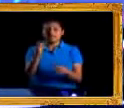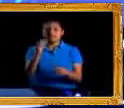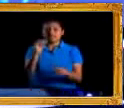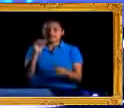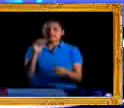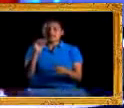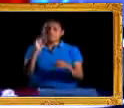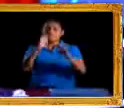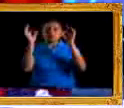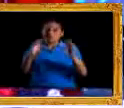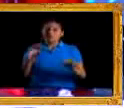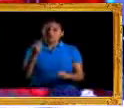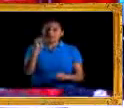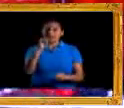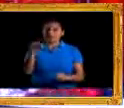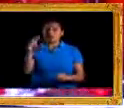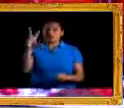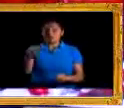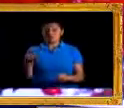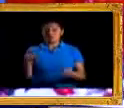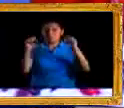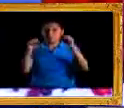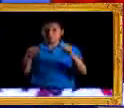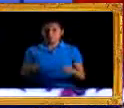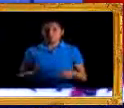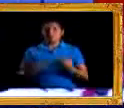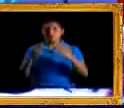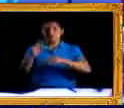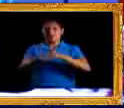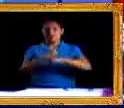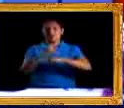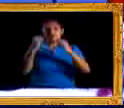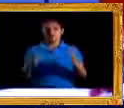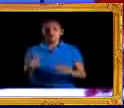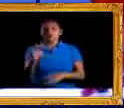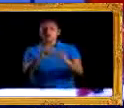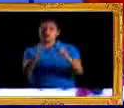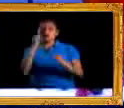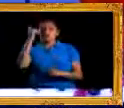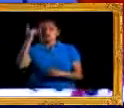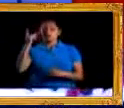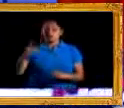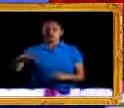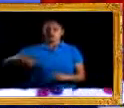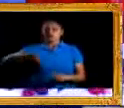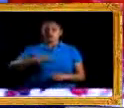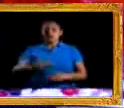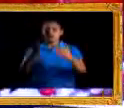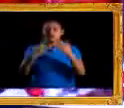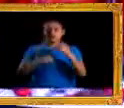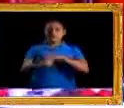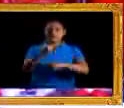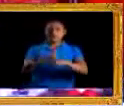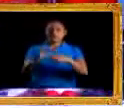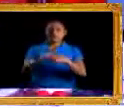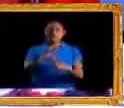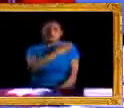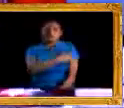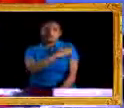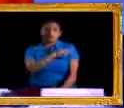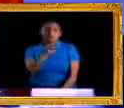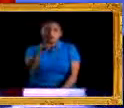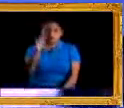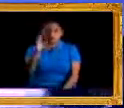puede llegar a dar fruto. Y algo que el Señor nos dio en el año de la misericordia, hermano, usted escuchó la proclama